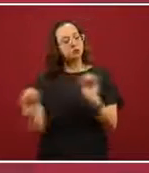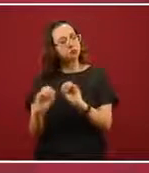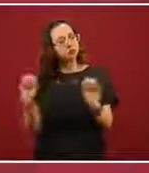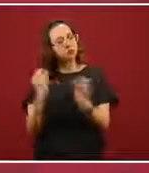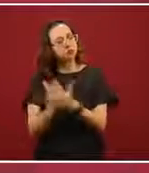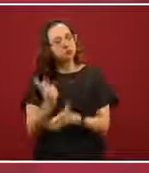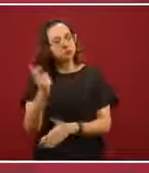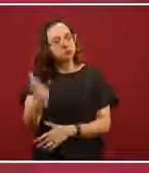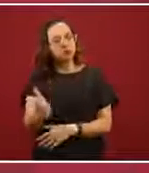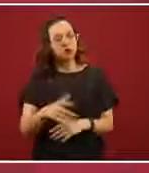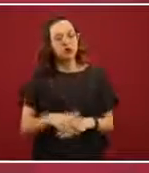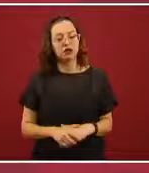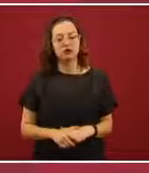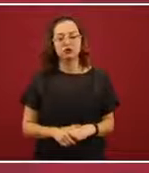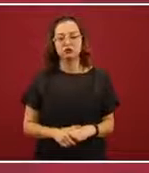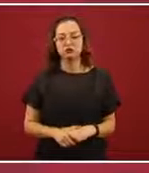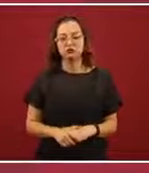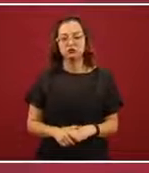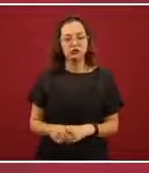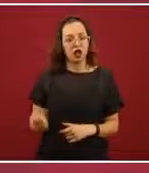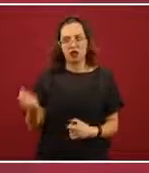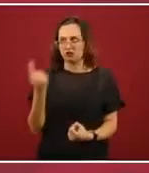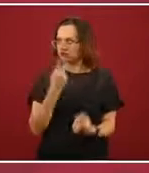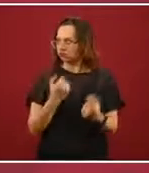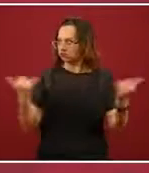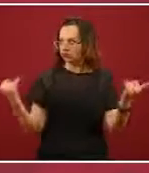y siguen todavía sin pagar